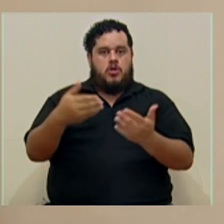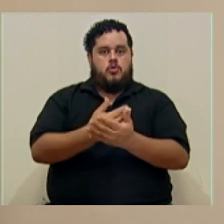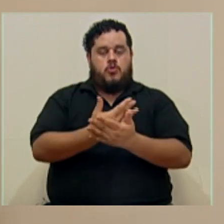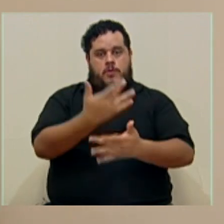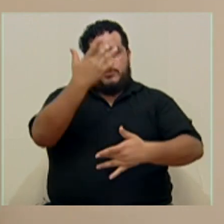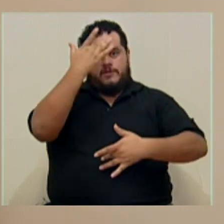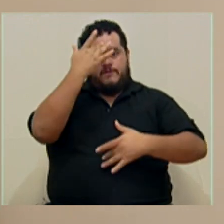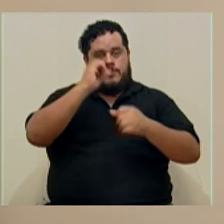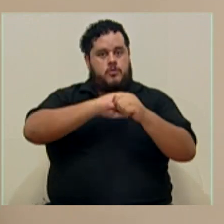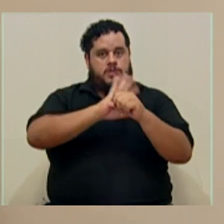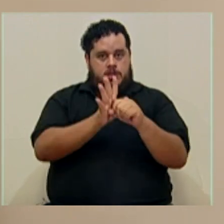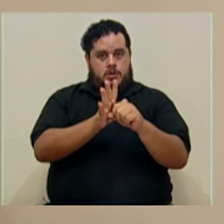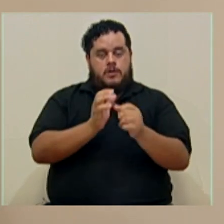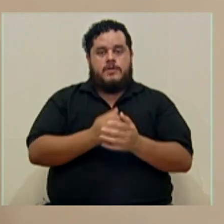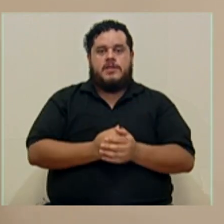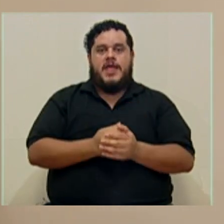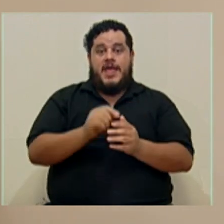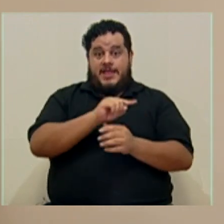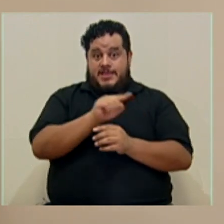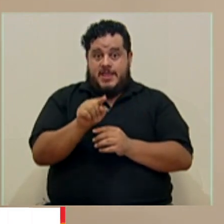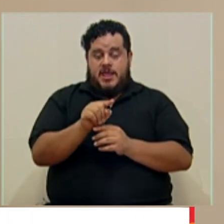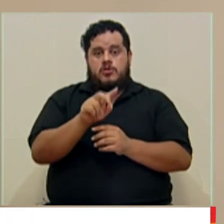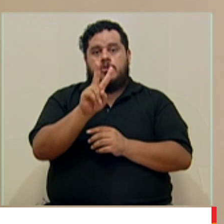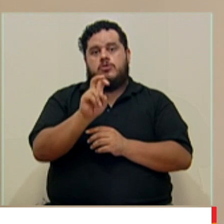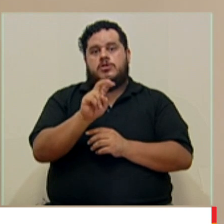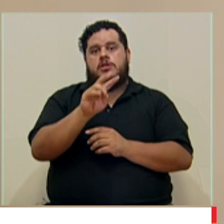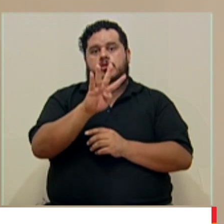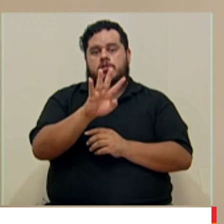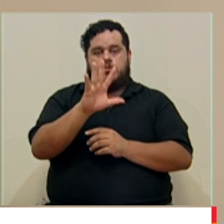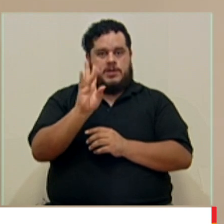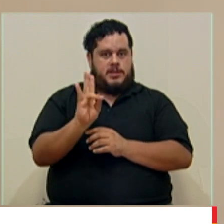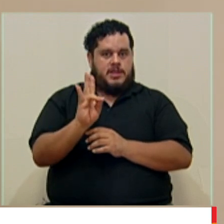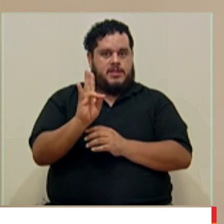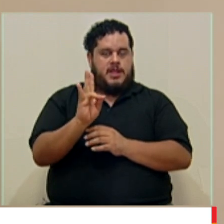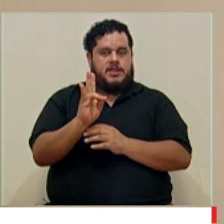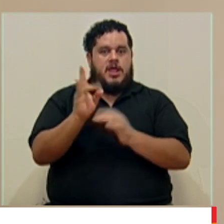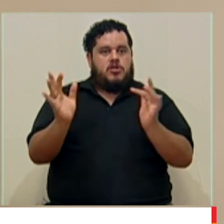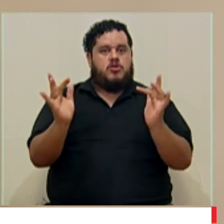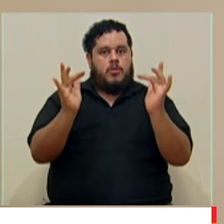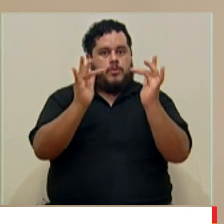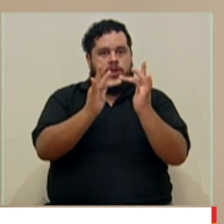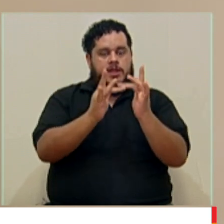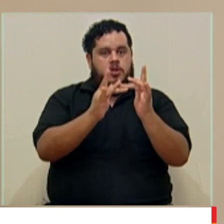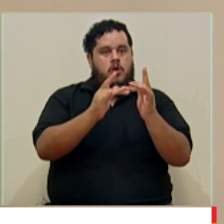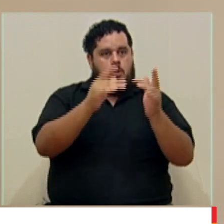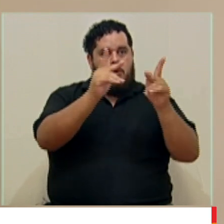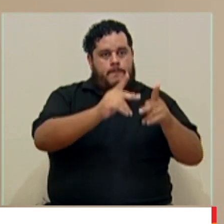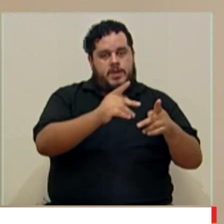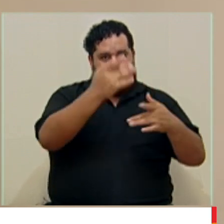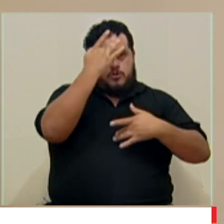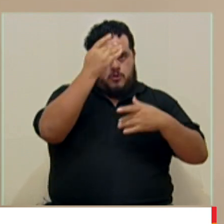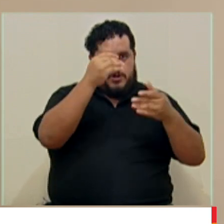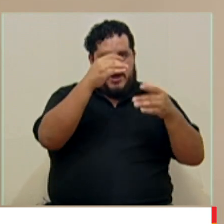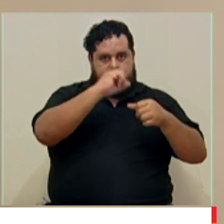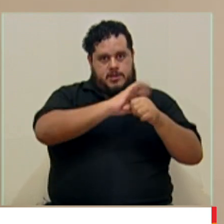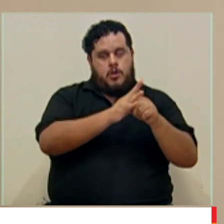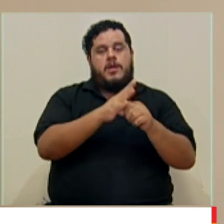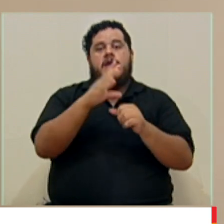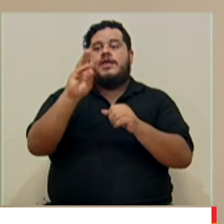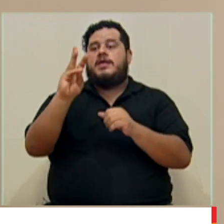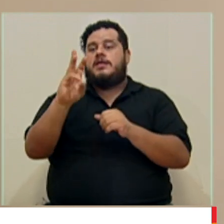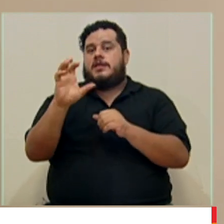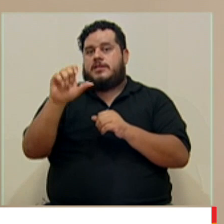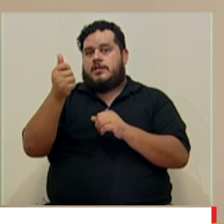por COVID-19, de los cuales 247 son por nexo epidemiológico y